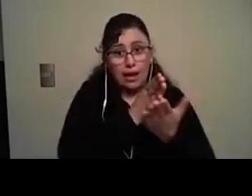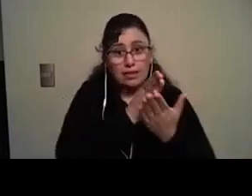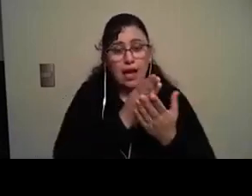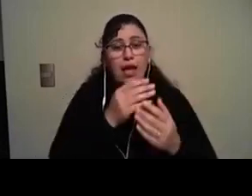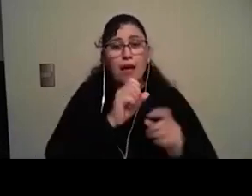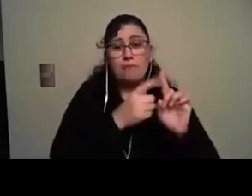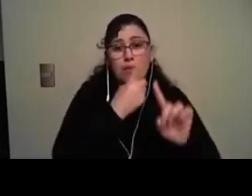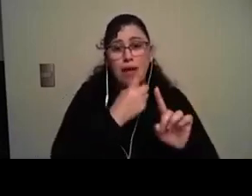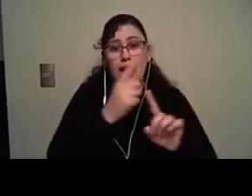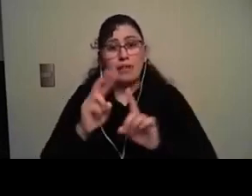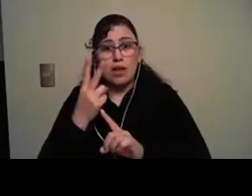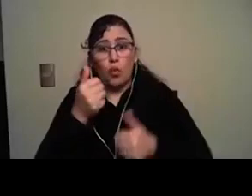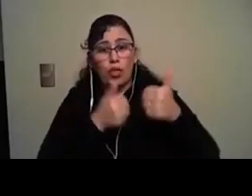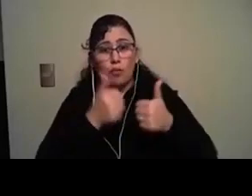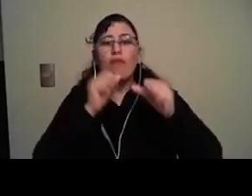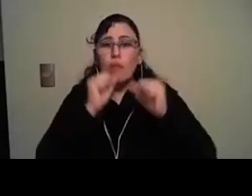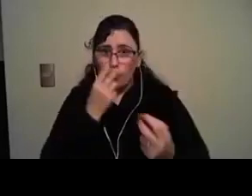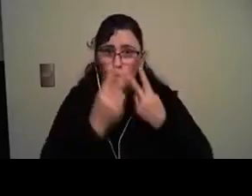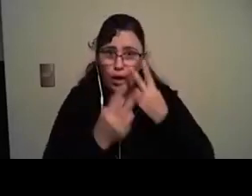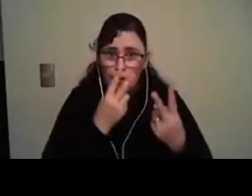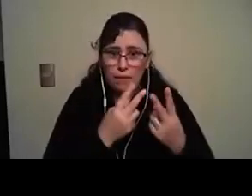tal. ¿De acuerdo?